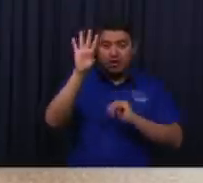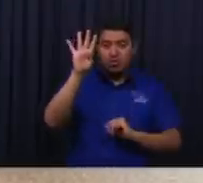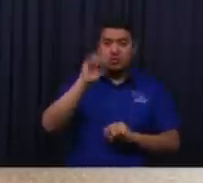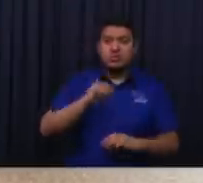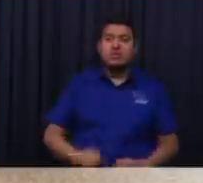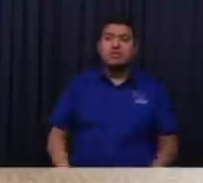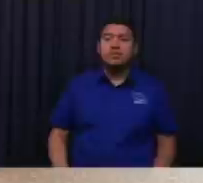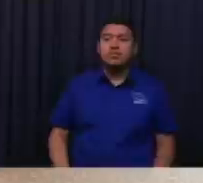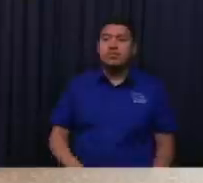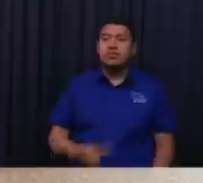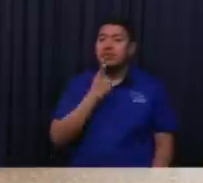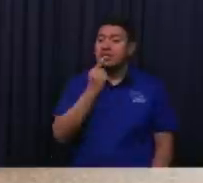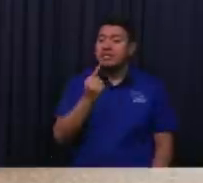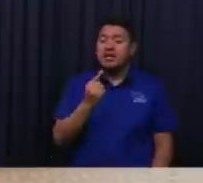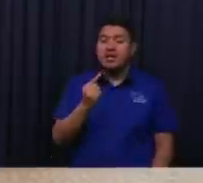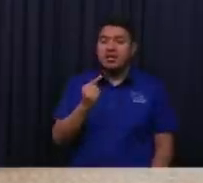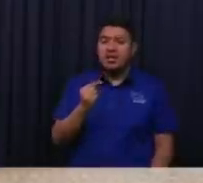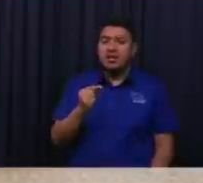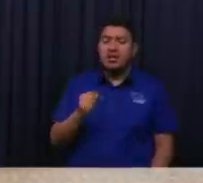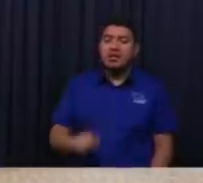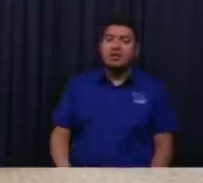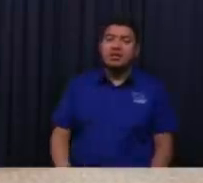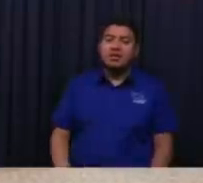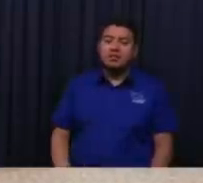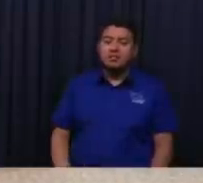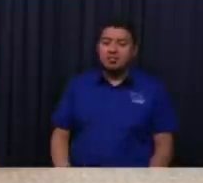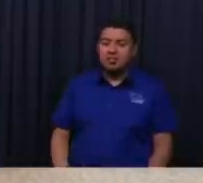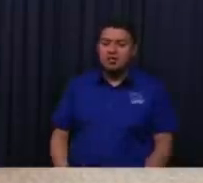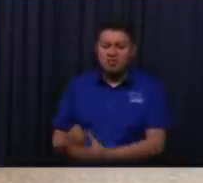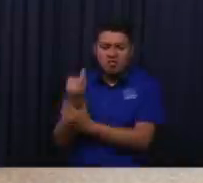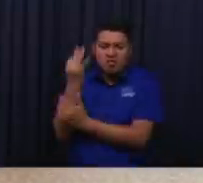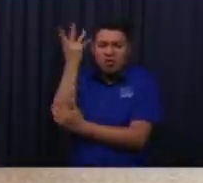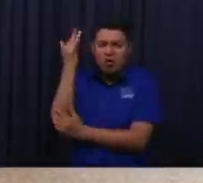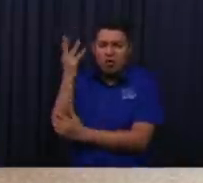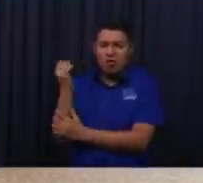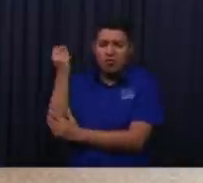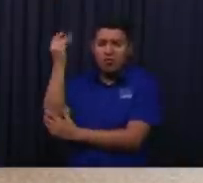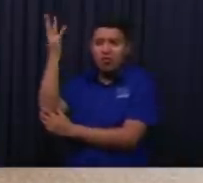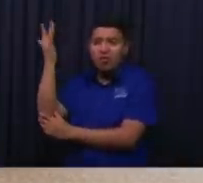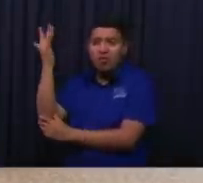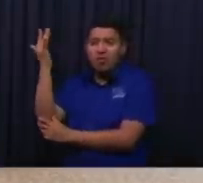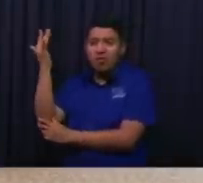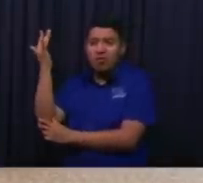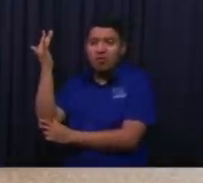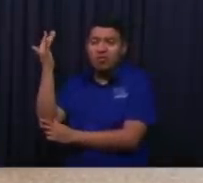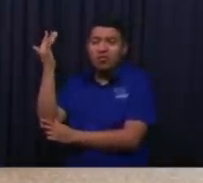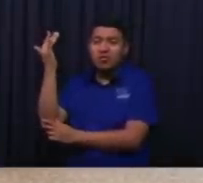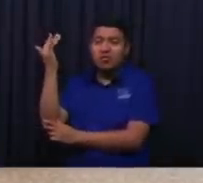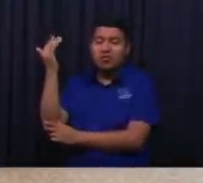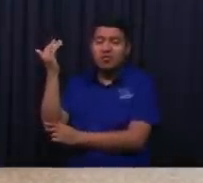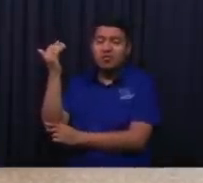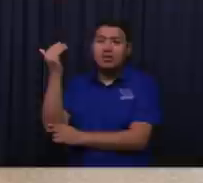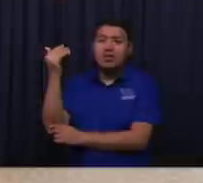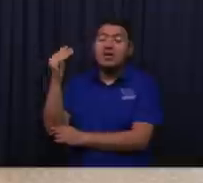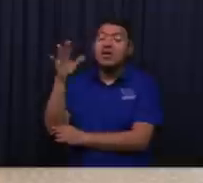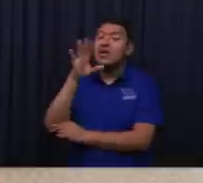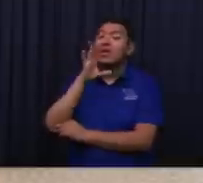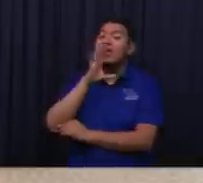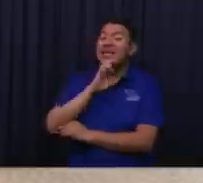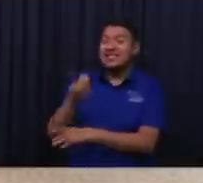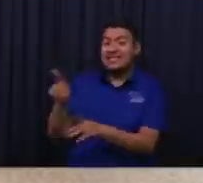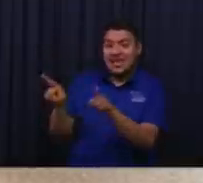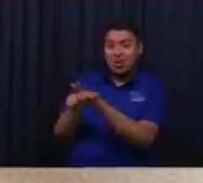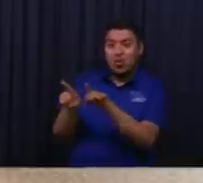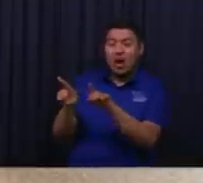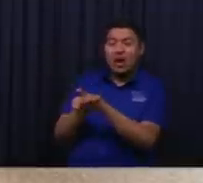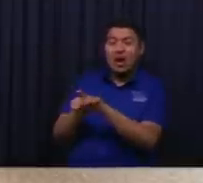Cantares 1:14: ramillete de flor de aleña es mi amado para mí en las viñas